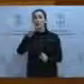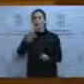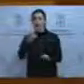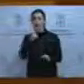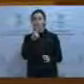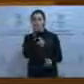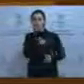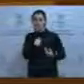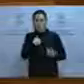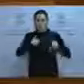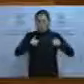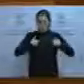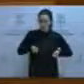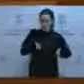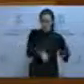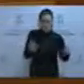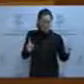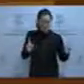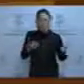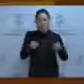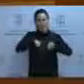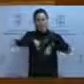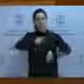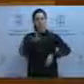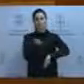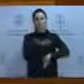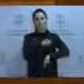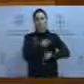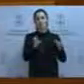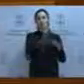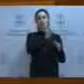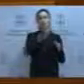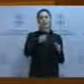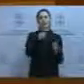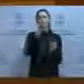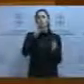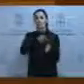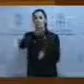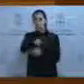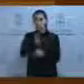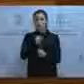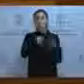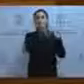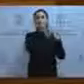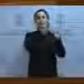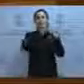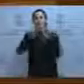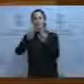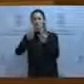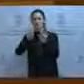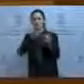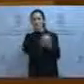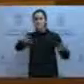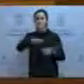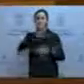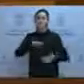propia, lo da UGT, en el año 2012 era una dotación de 799 millones